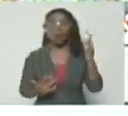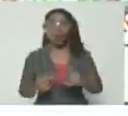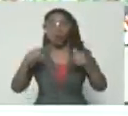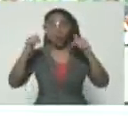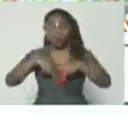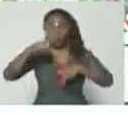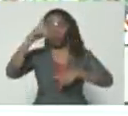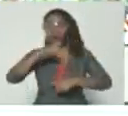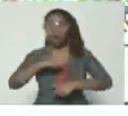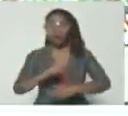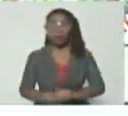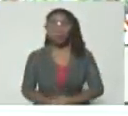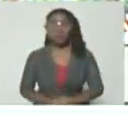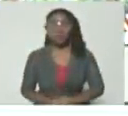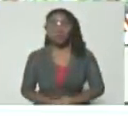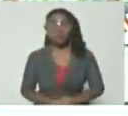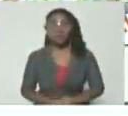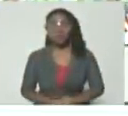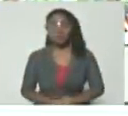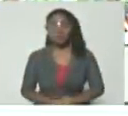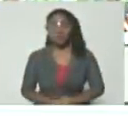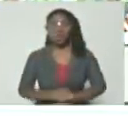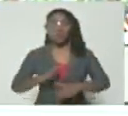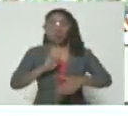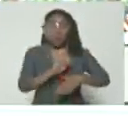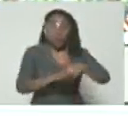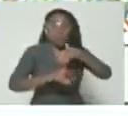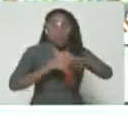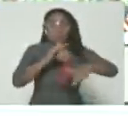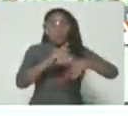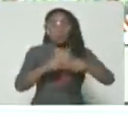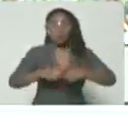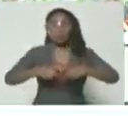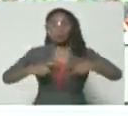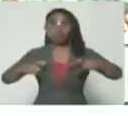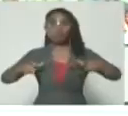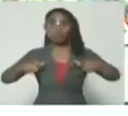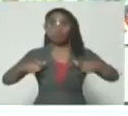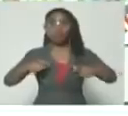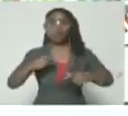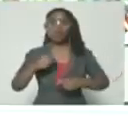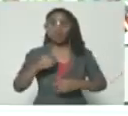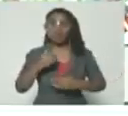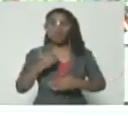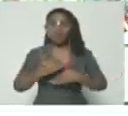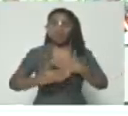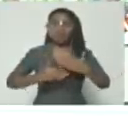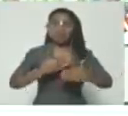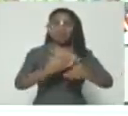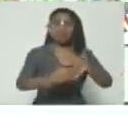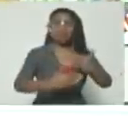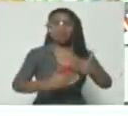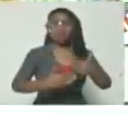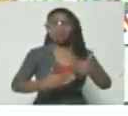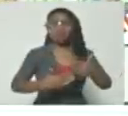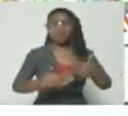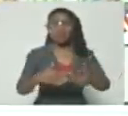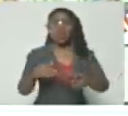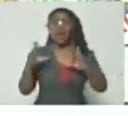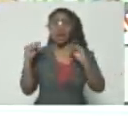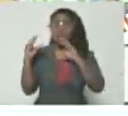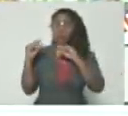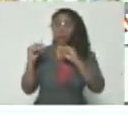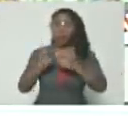año, a buen paso, el crecimiento económico, a buen paso. Y cuando hablamos de